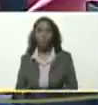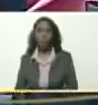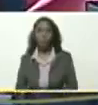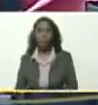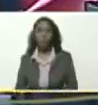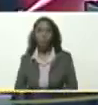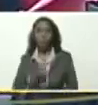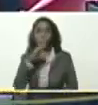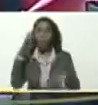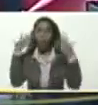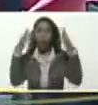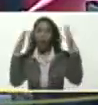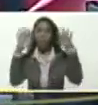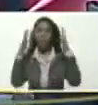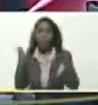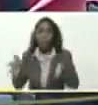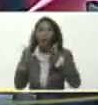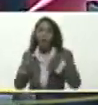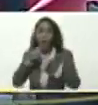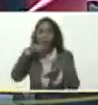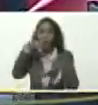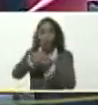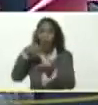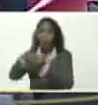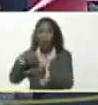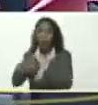Vengan todos hacia el centro. Bueno, un aplauso para los ganadores de las menciones.